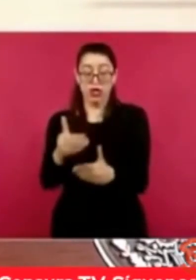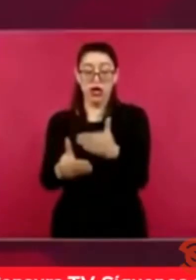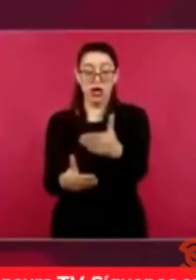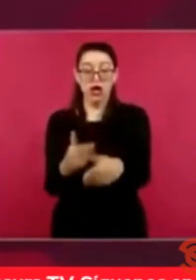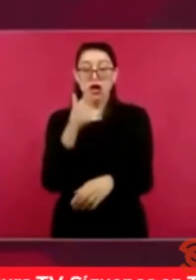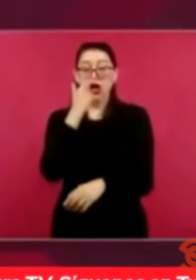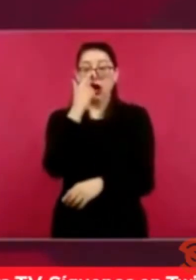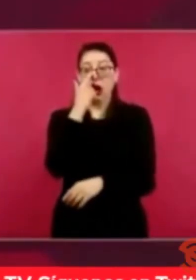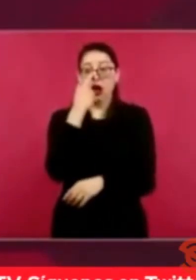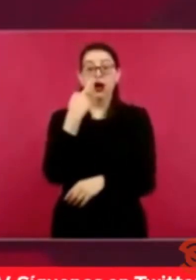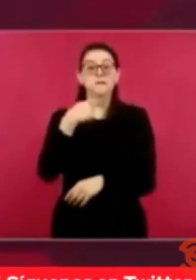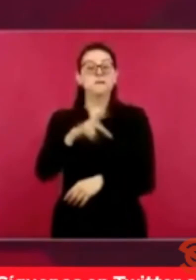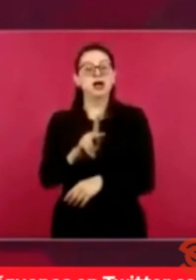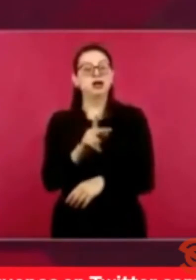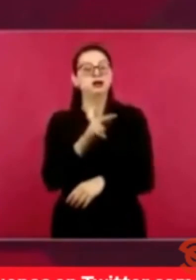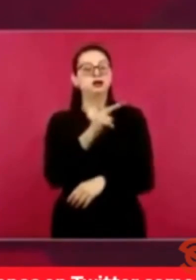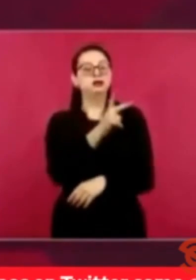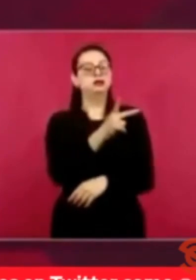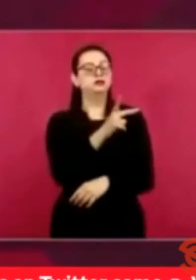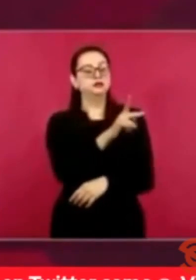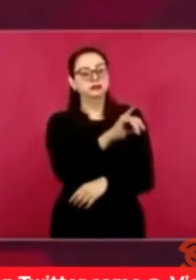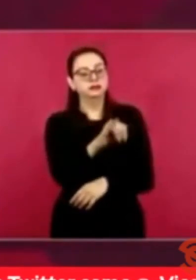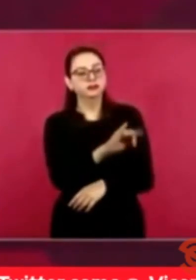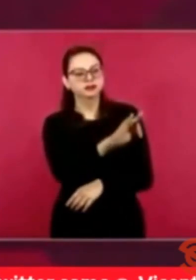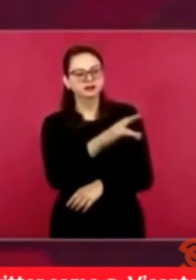a los integrantes del Poder Judicial?